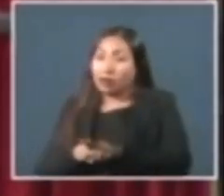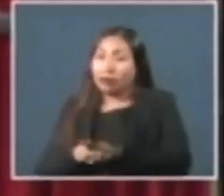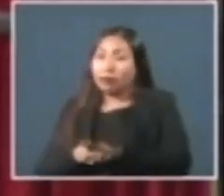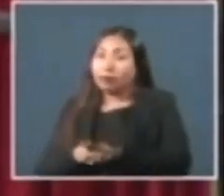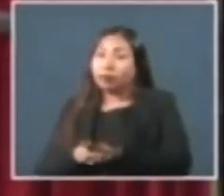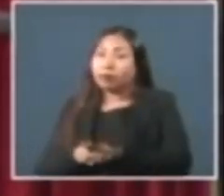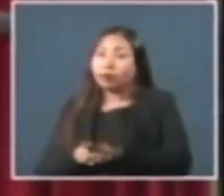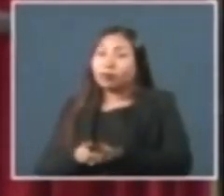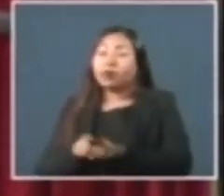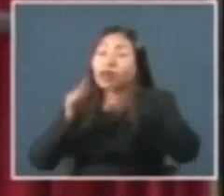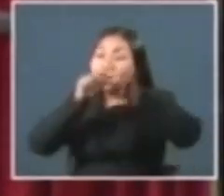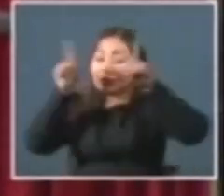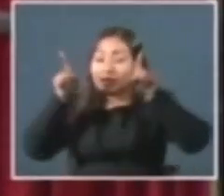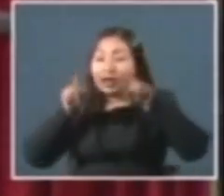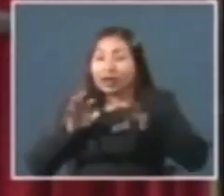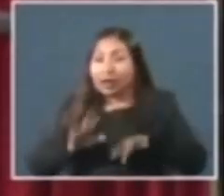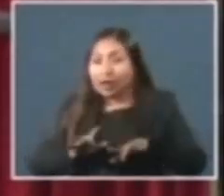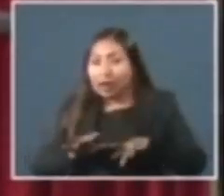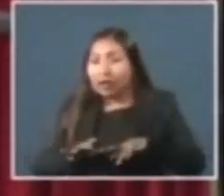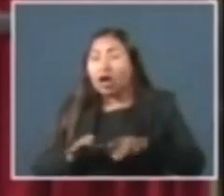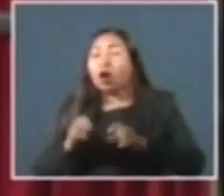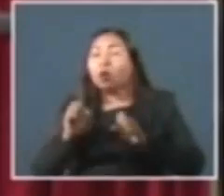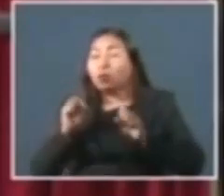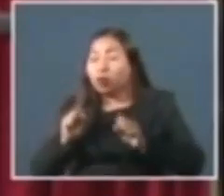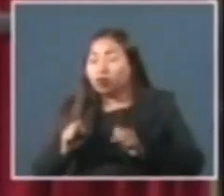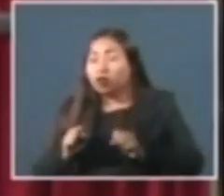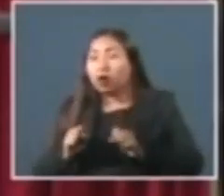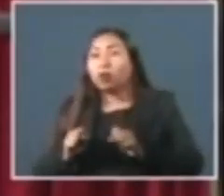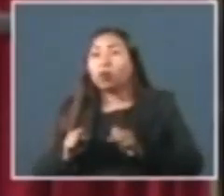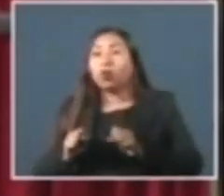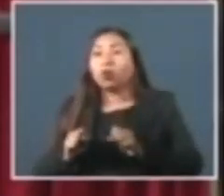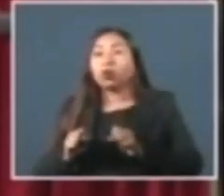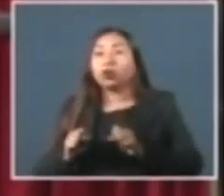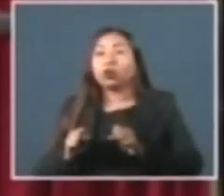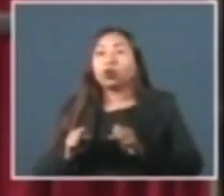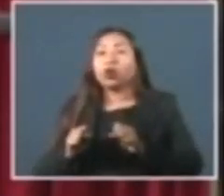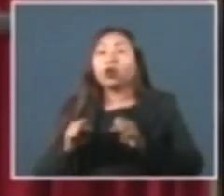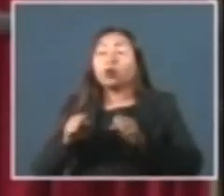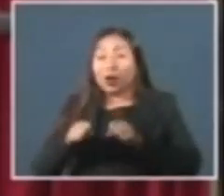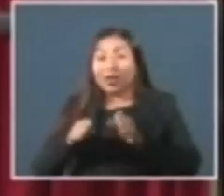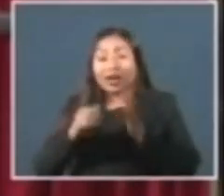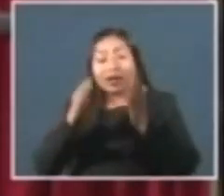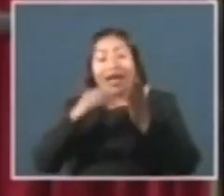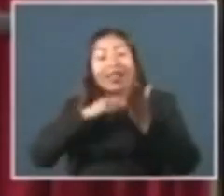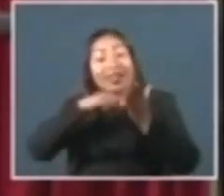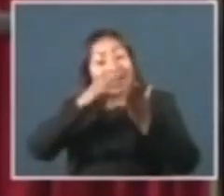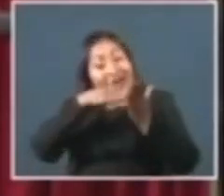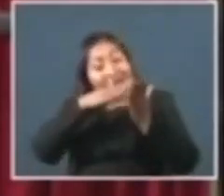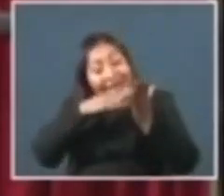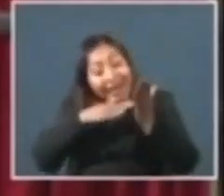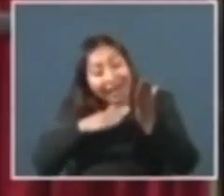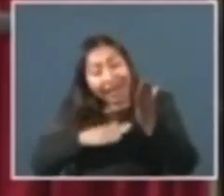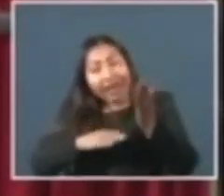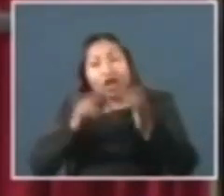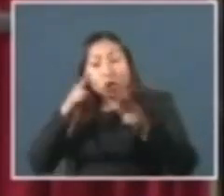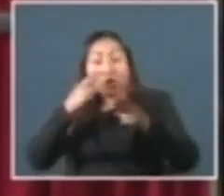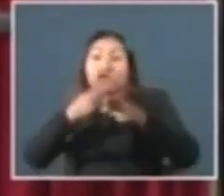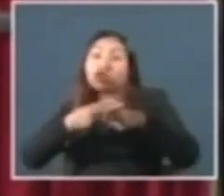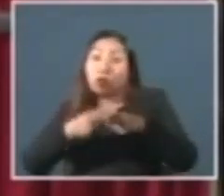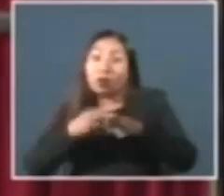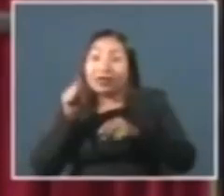por secretaría, por favor, que se lea los nombres de estas 3 personas afectadas y que los mismos, en un